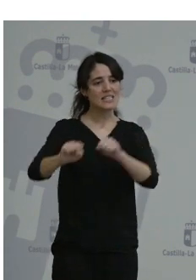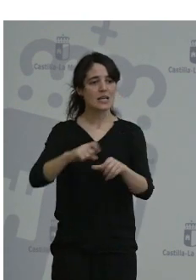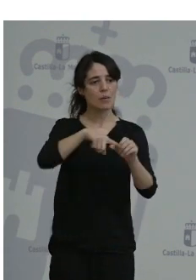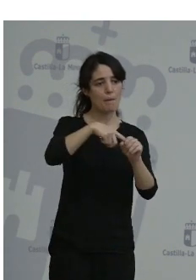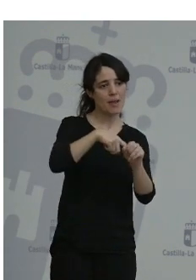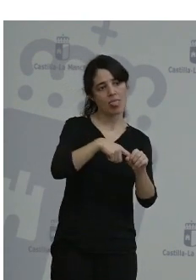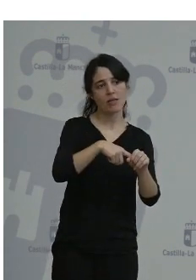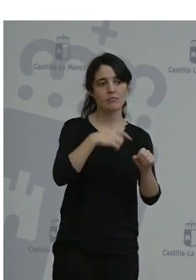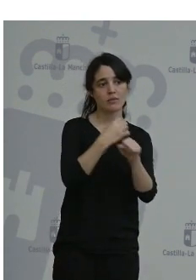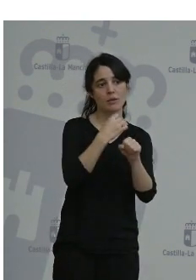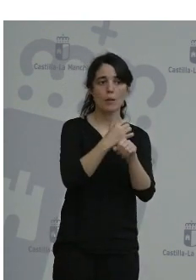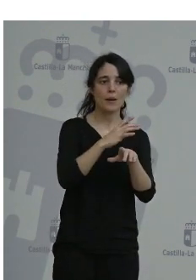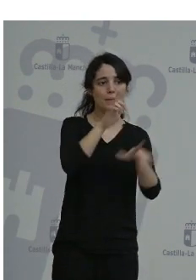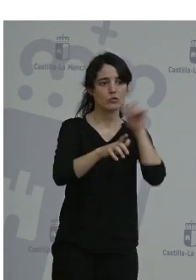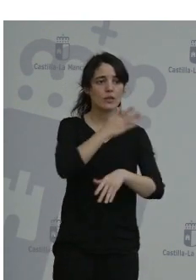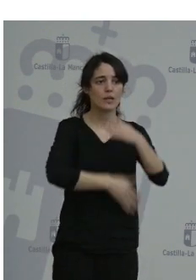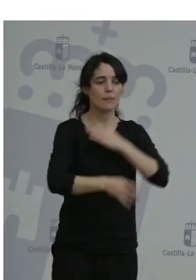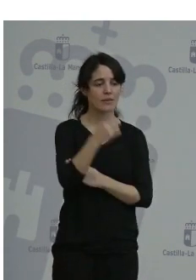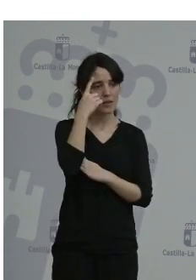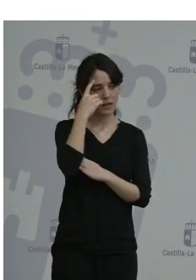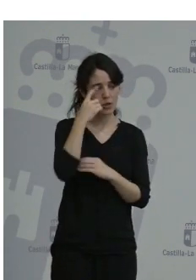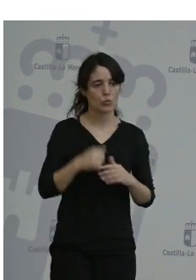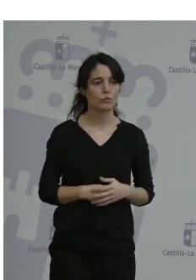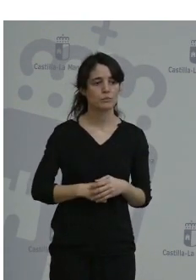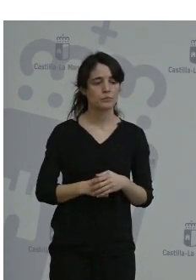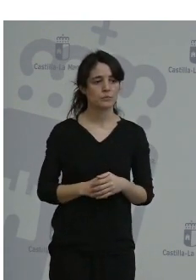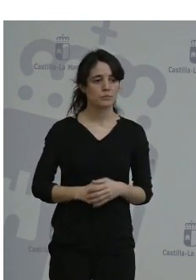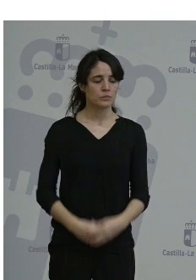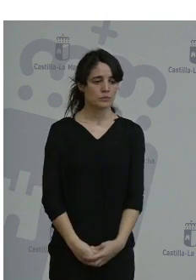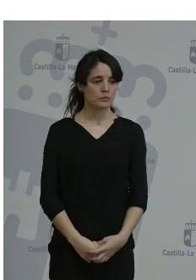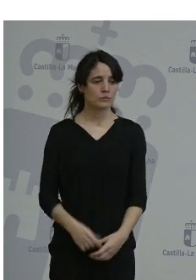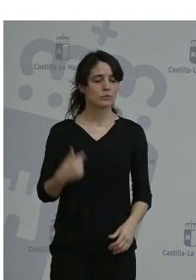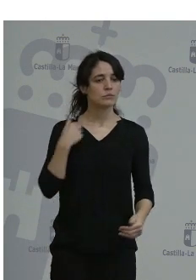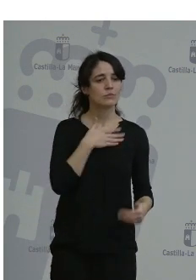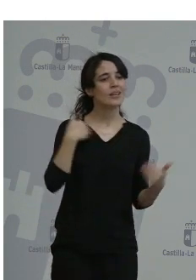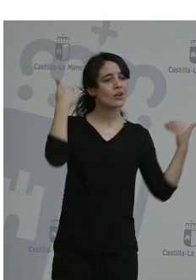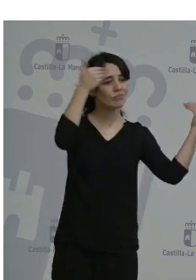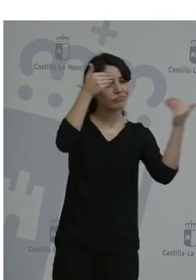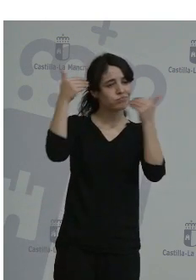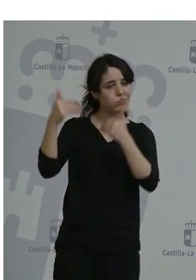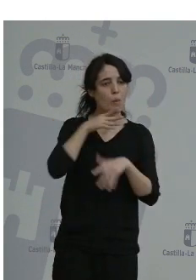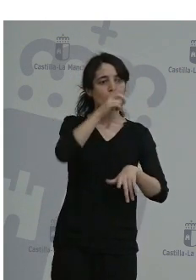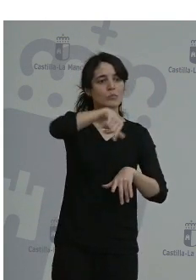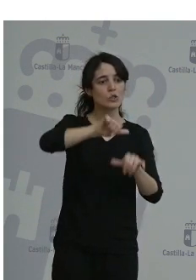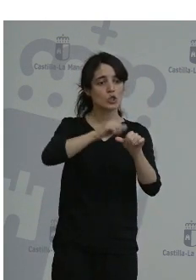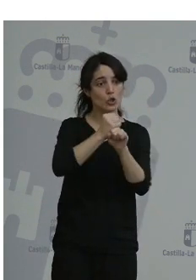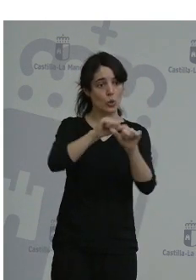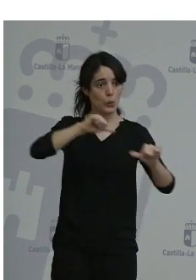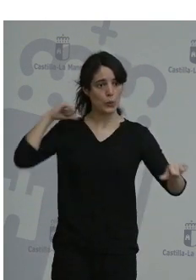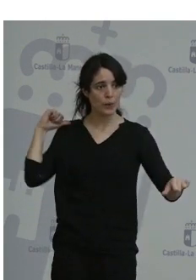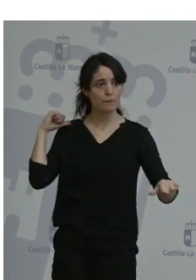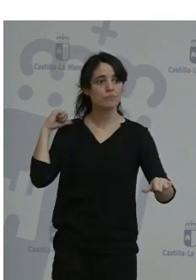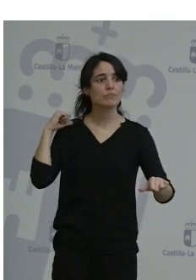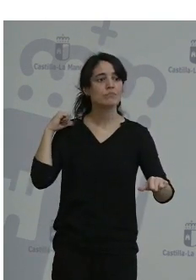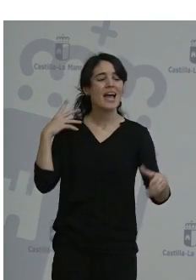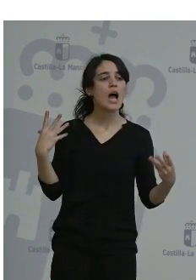Y digo que quiero felicitarles porque la labor que han hecho de acompañar a